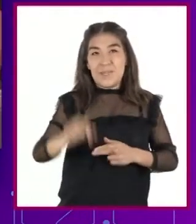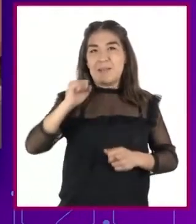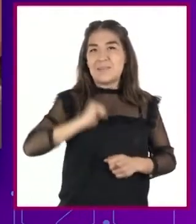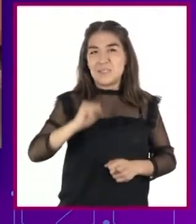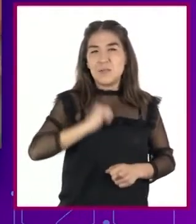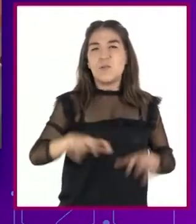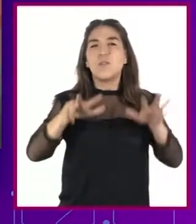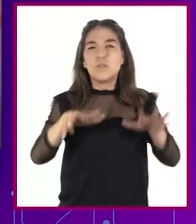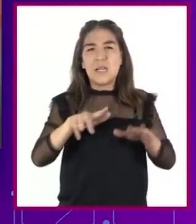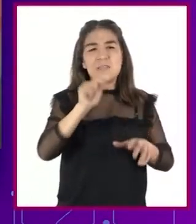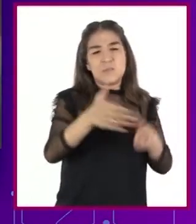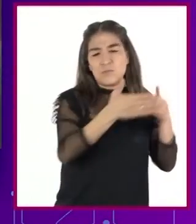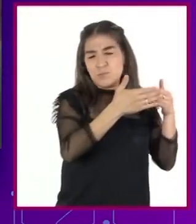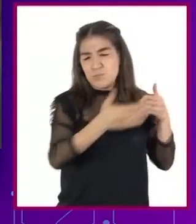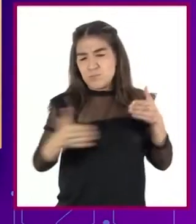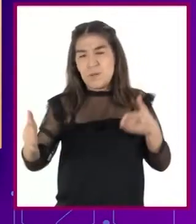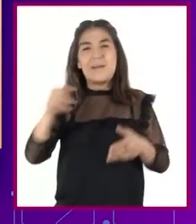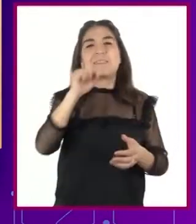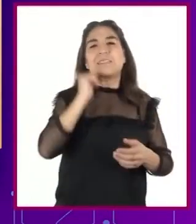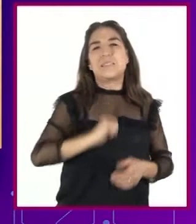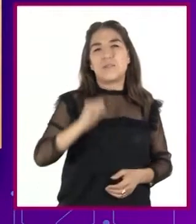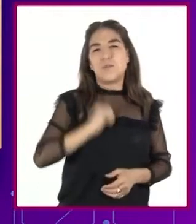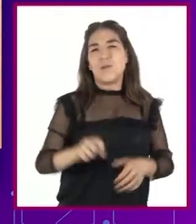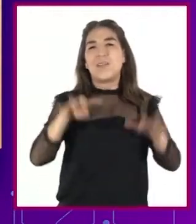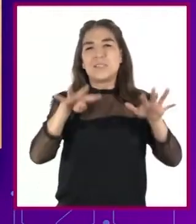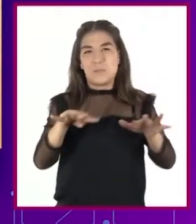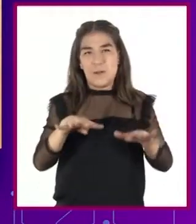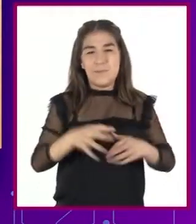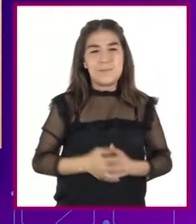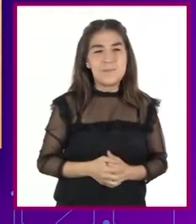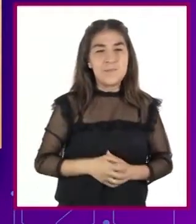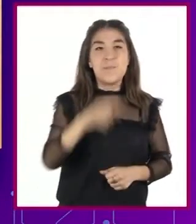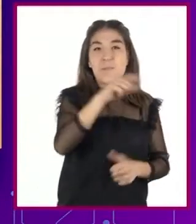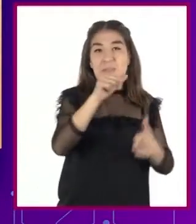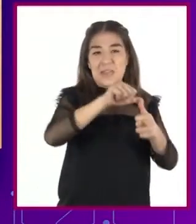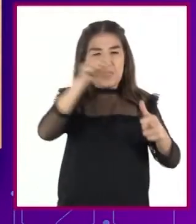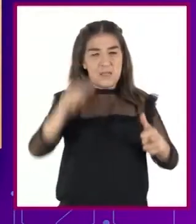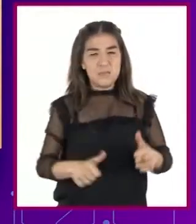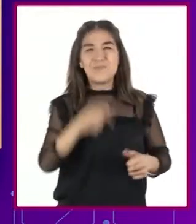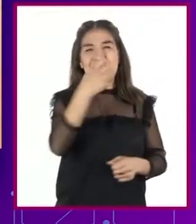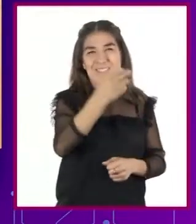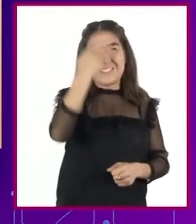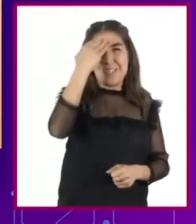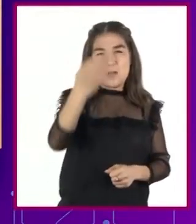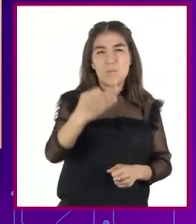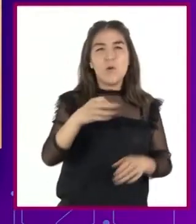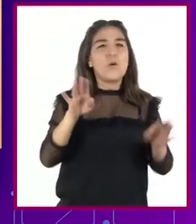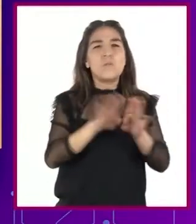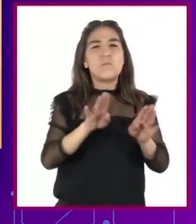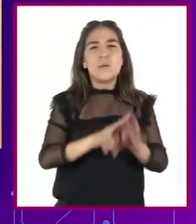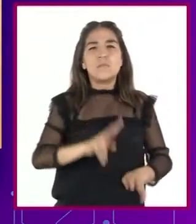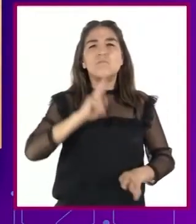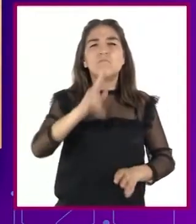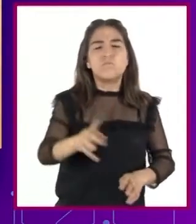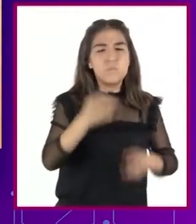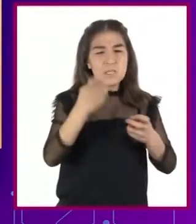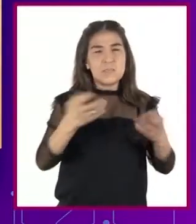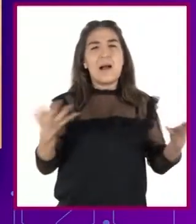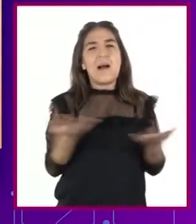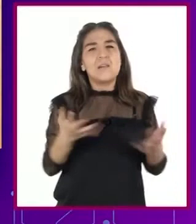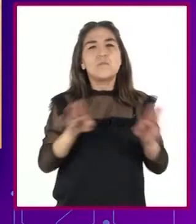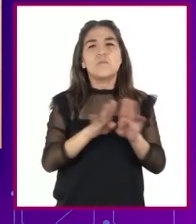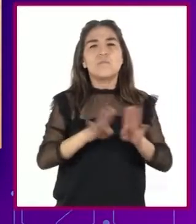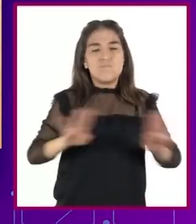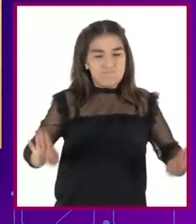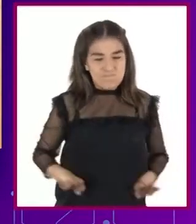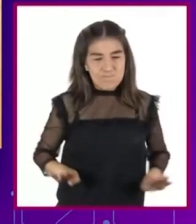se desarrolló a lo largo del siglo XIX. Los artistas románticos fueron portavoces de una nueva actitud ante la